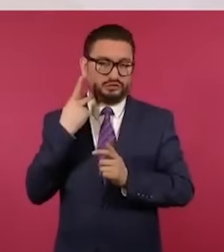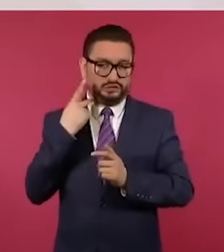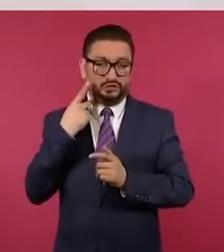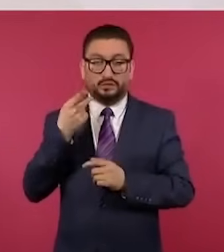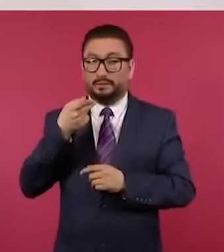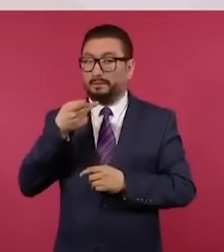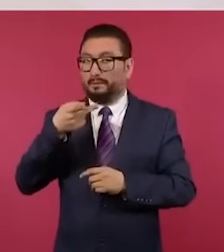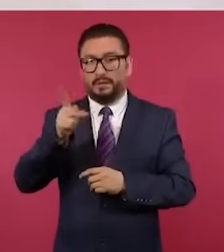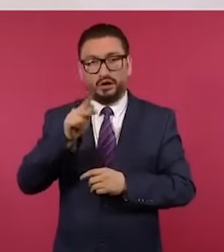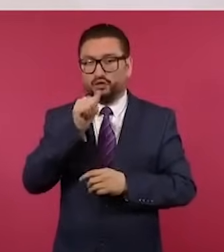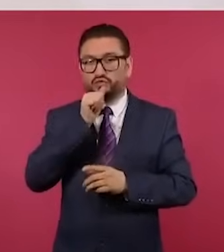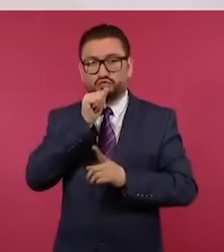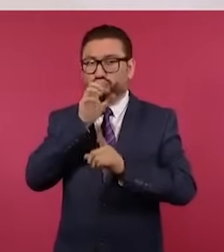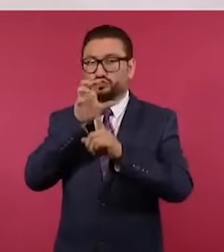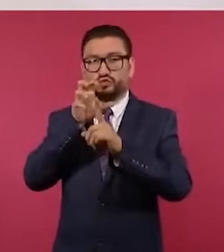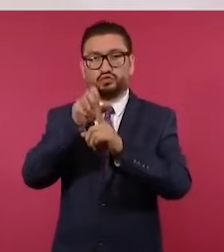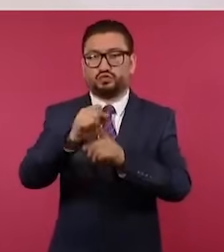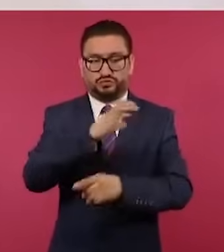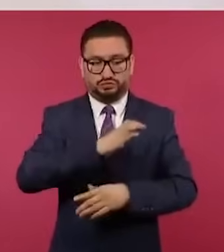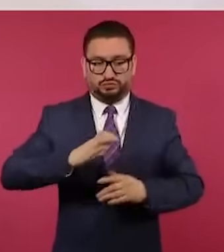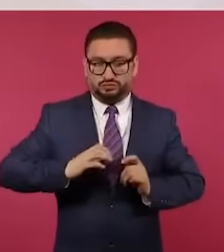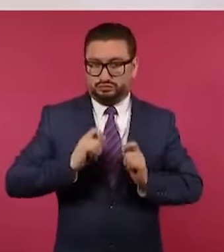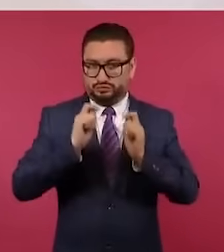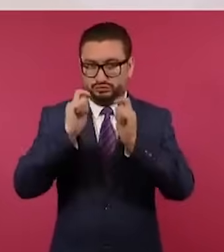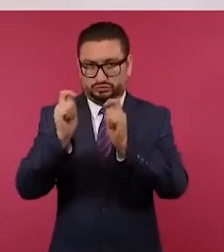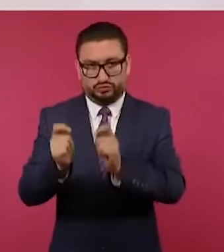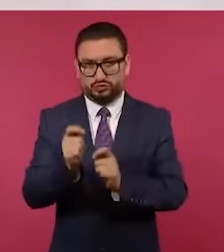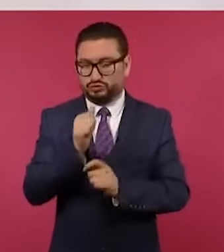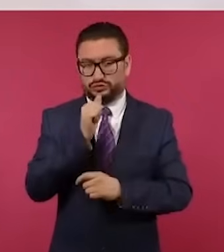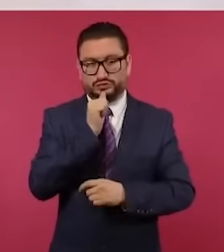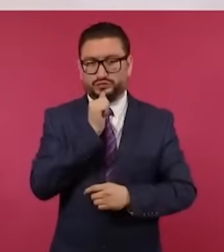no alcanzaron a tener una